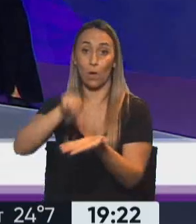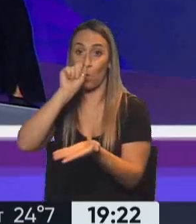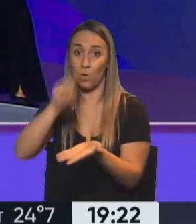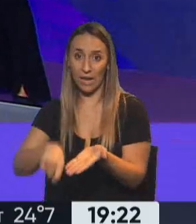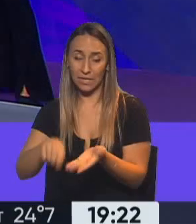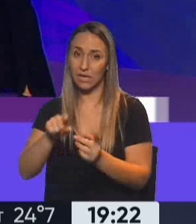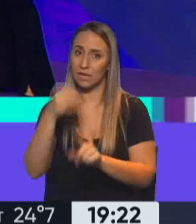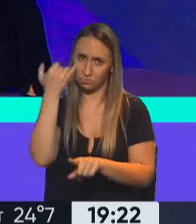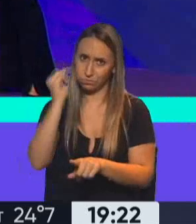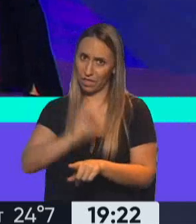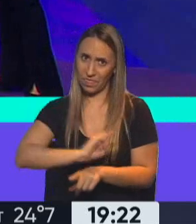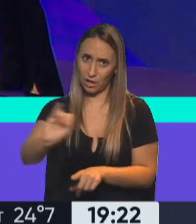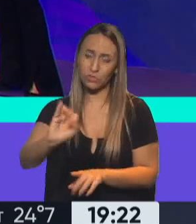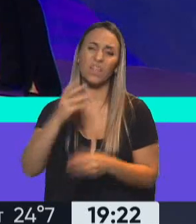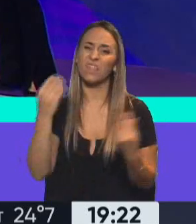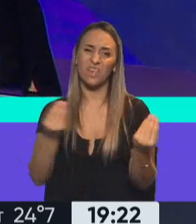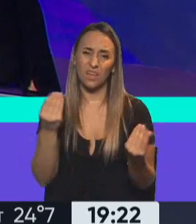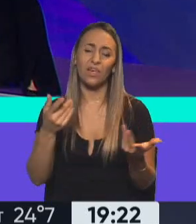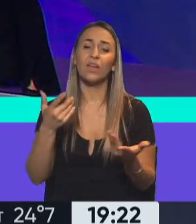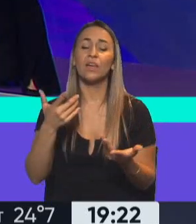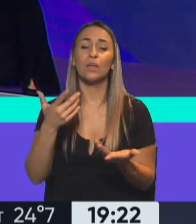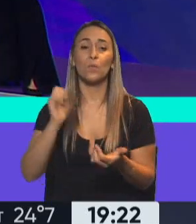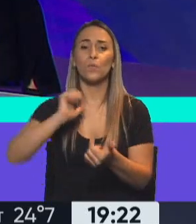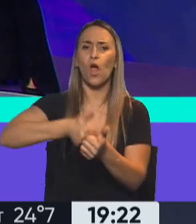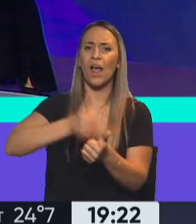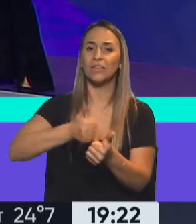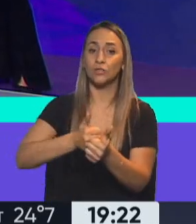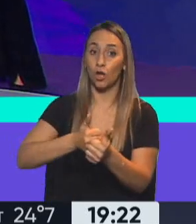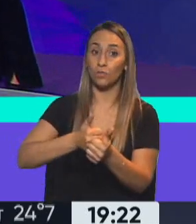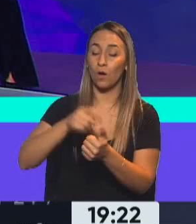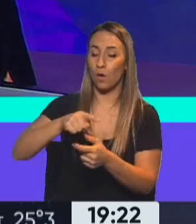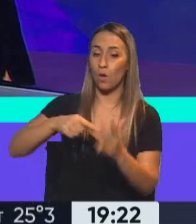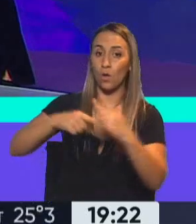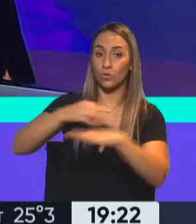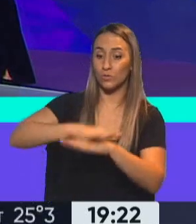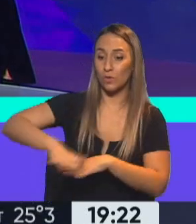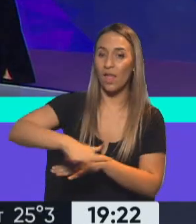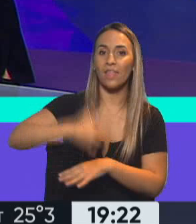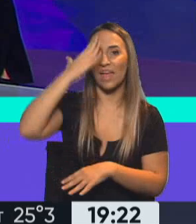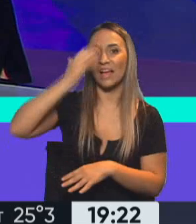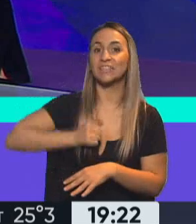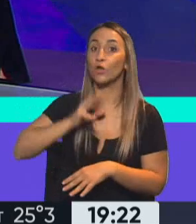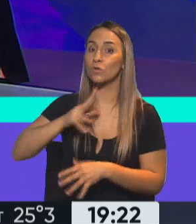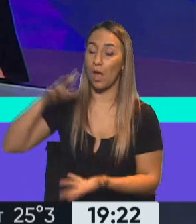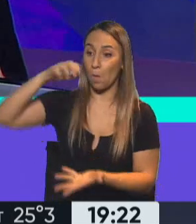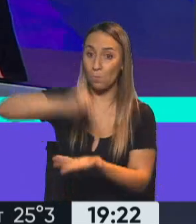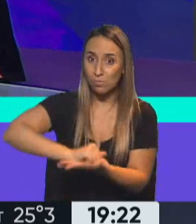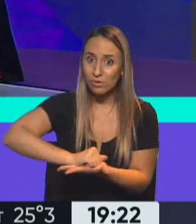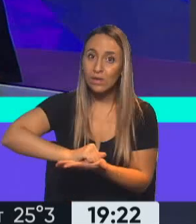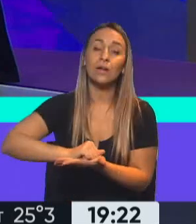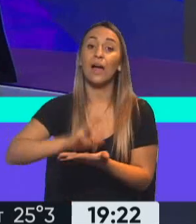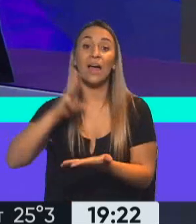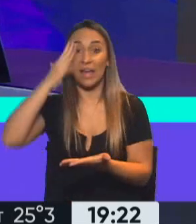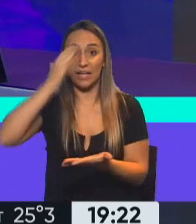hay denuncias de violación sexual en lugares donde está controlado por el ejército ruso. Y dos ejemplos muy breves que